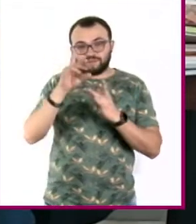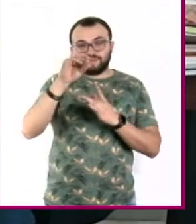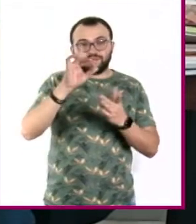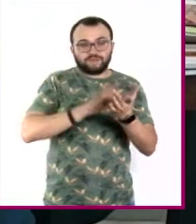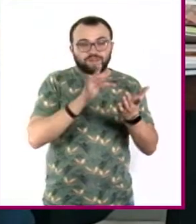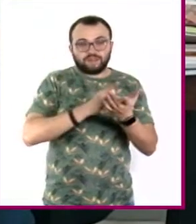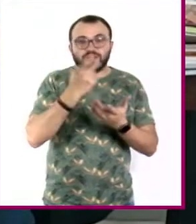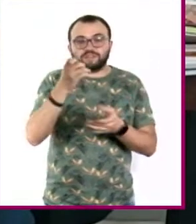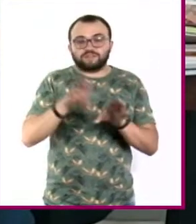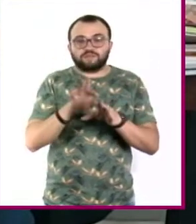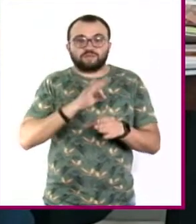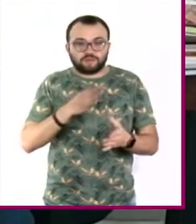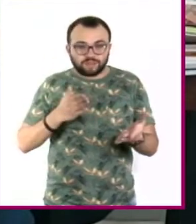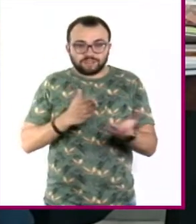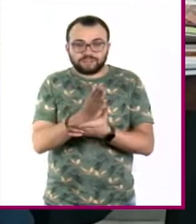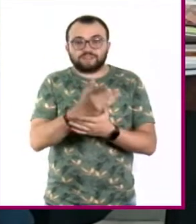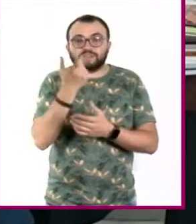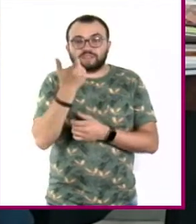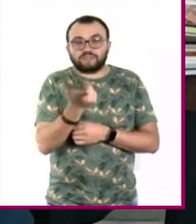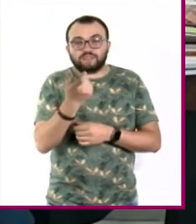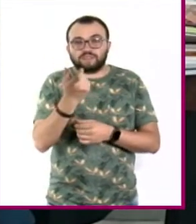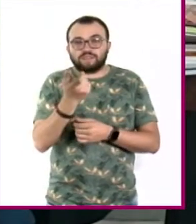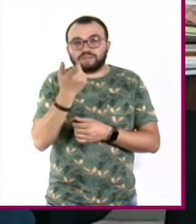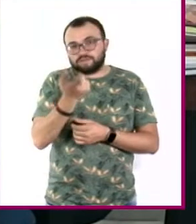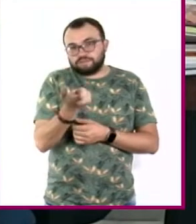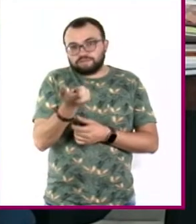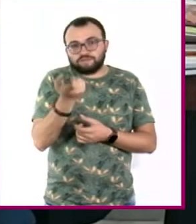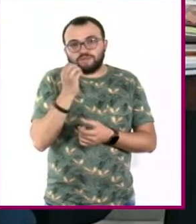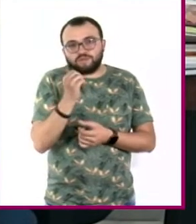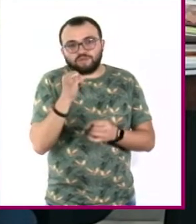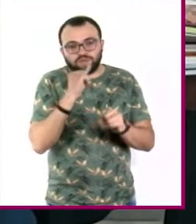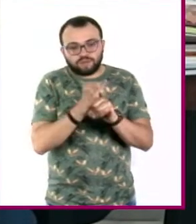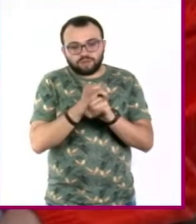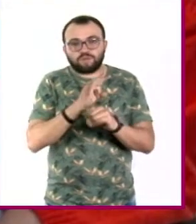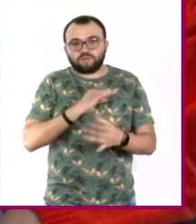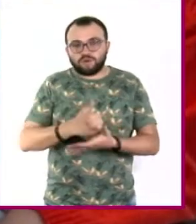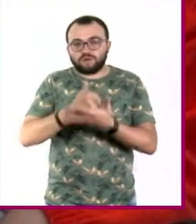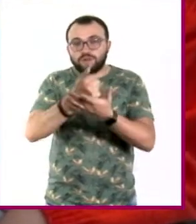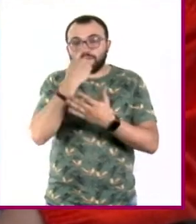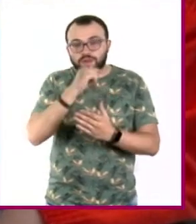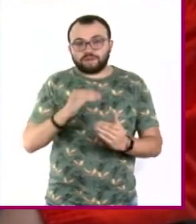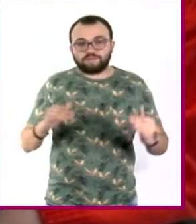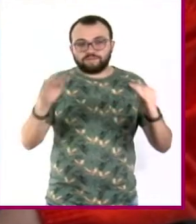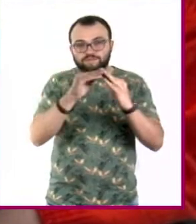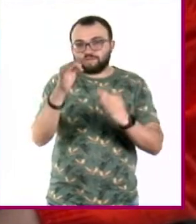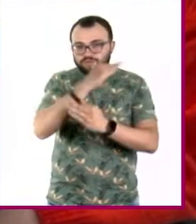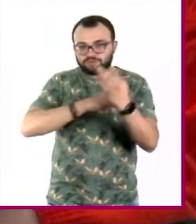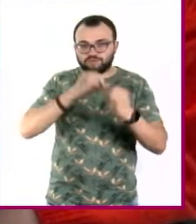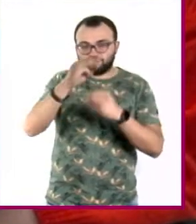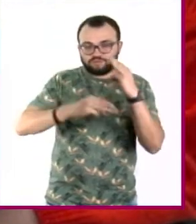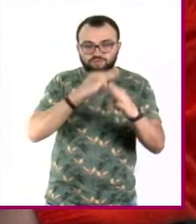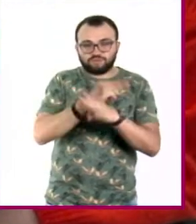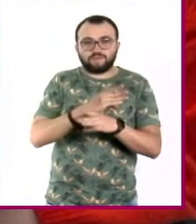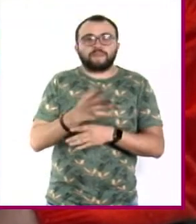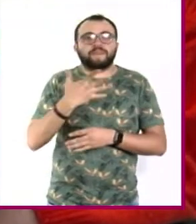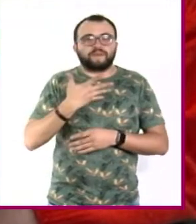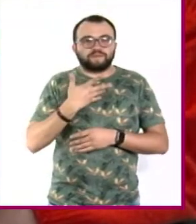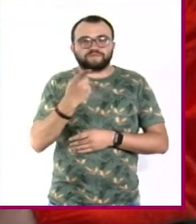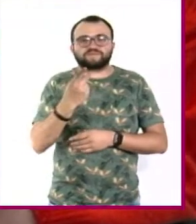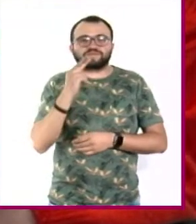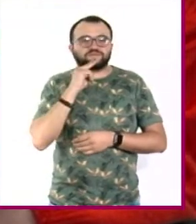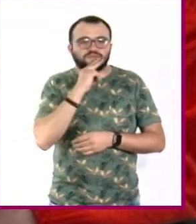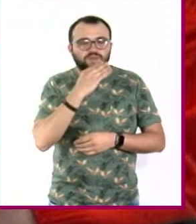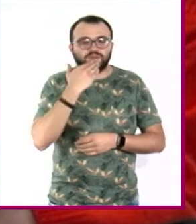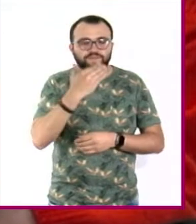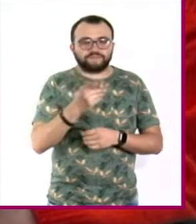el poder acceder al Internet puede ayudar a una mejor equidad en el mundo digital. Hay hechos esperanzadores. Una buena noticia es que la